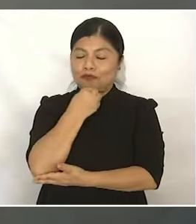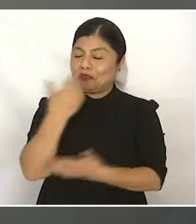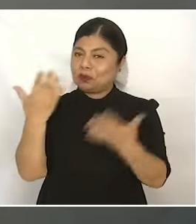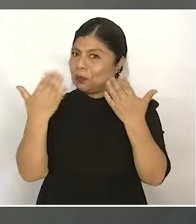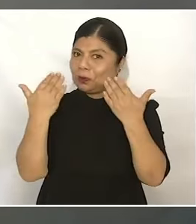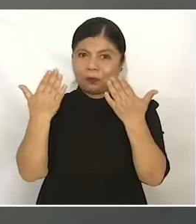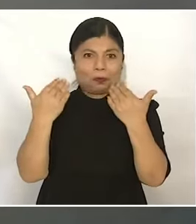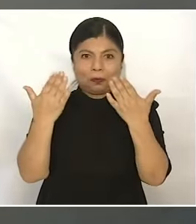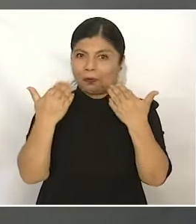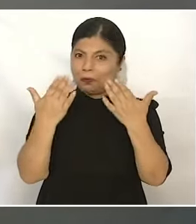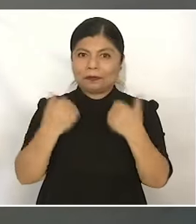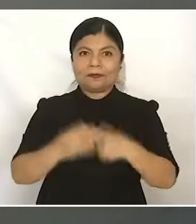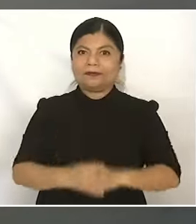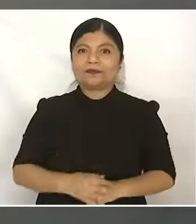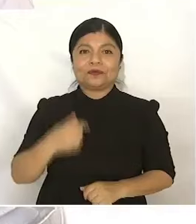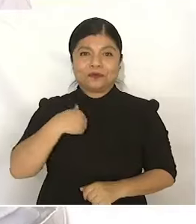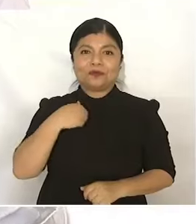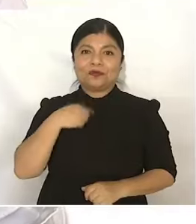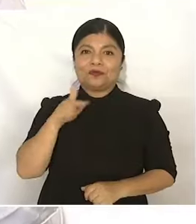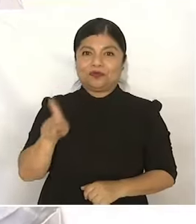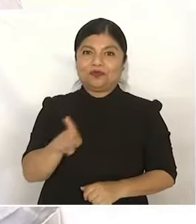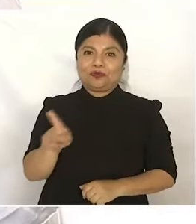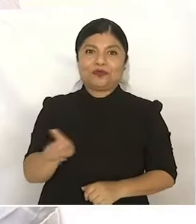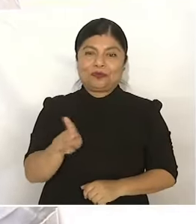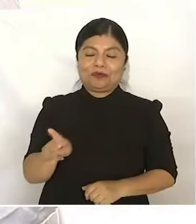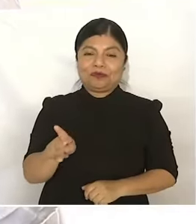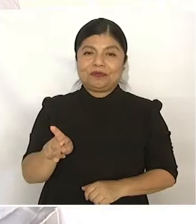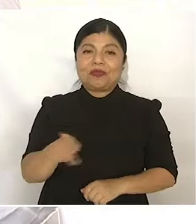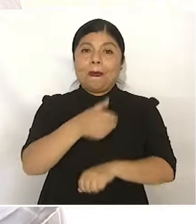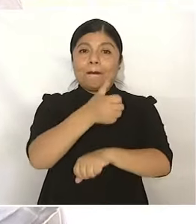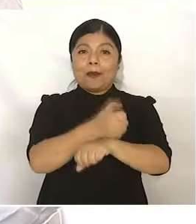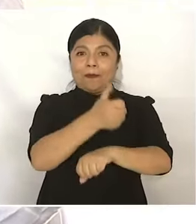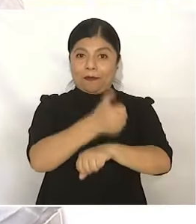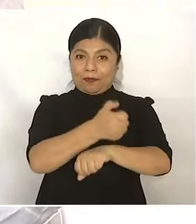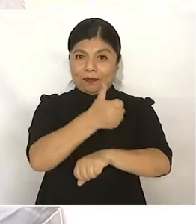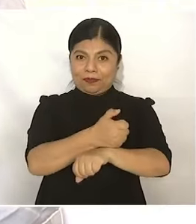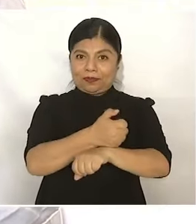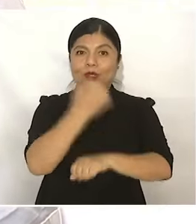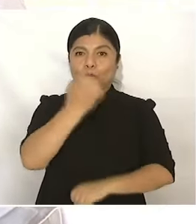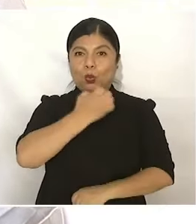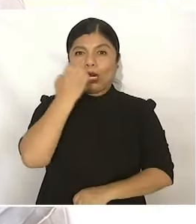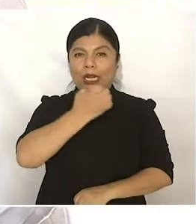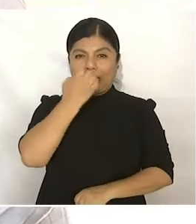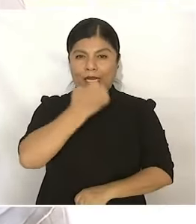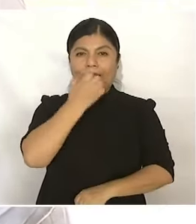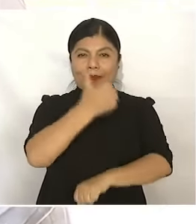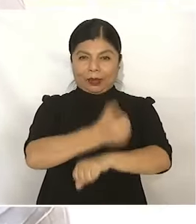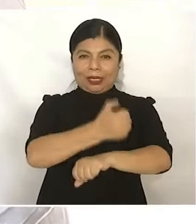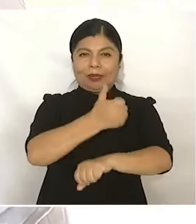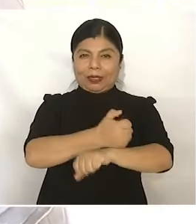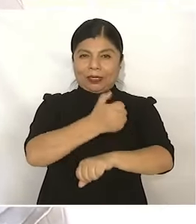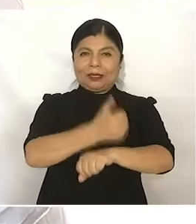y en nuestro pueblo nada más era la primaria, en mi pueblo, Antepetitán.